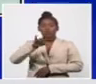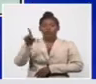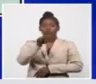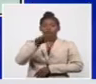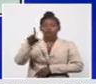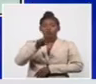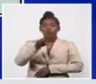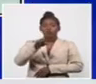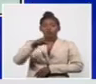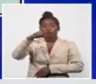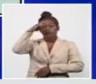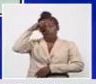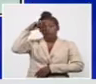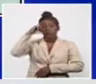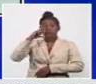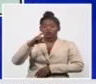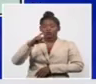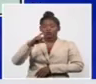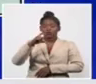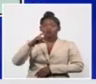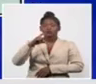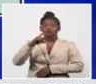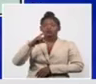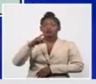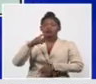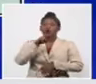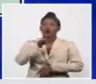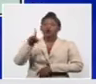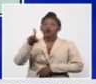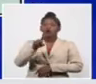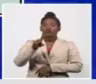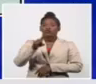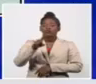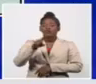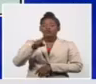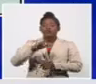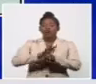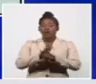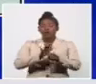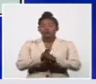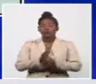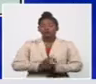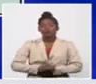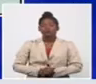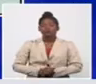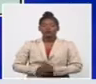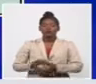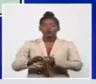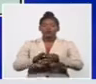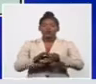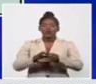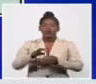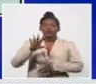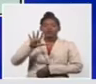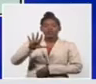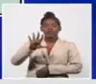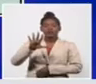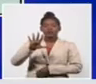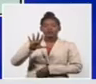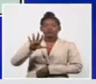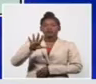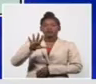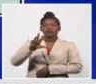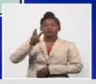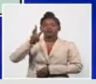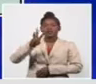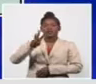Norte, 11 de San José de las Lajas. De Huine 5, de Quibicán 3, de